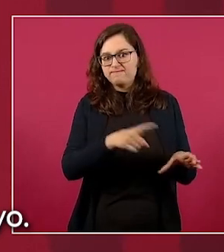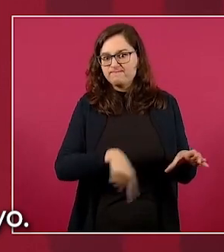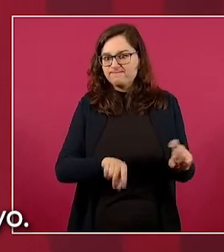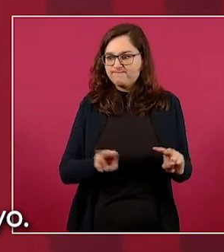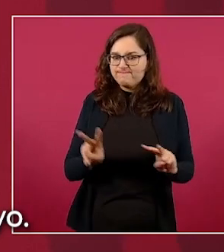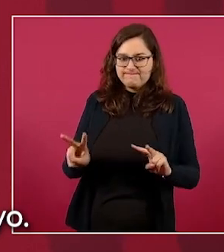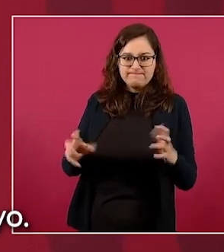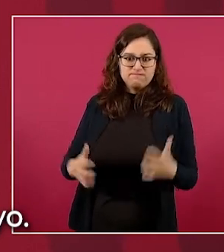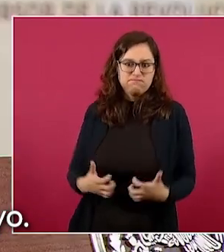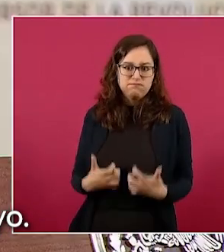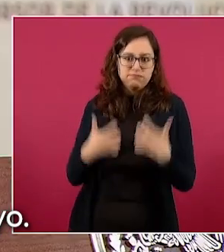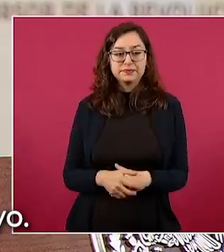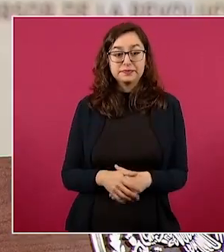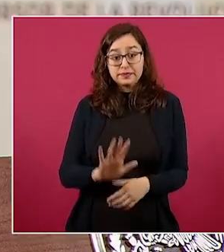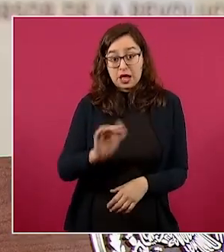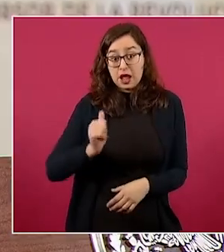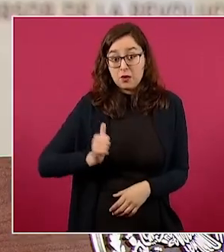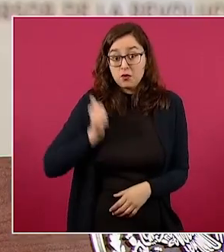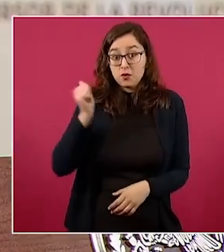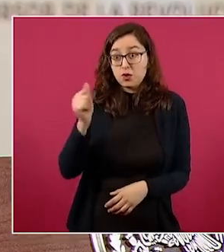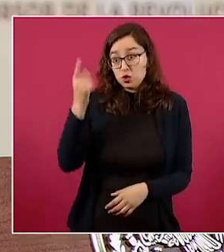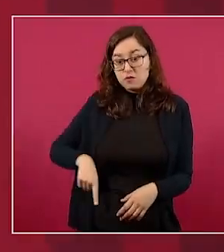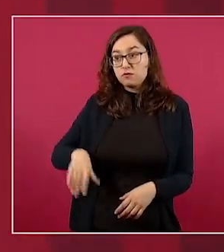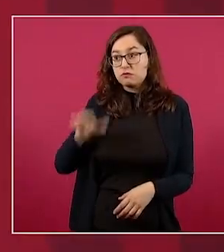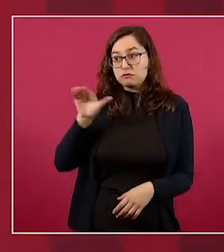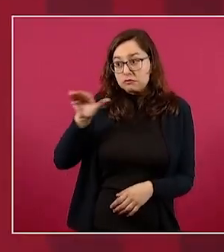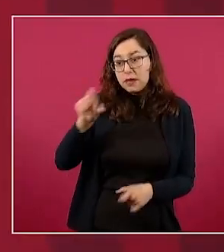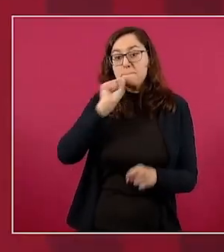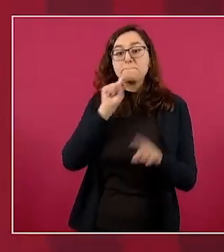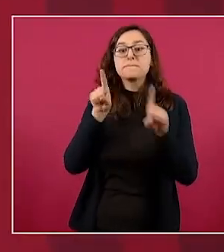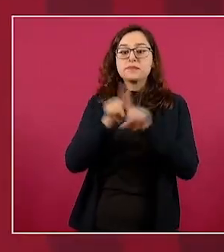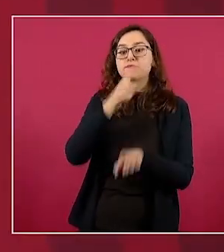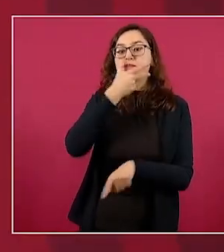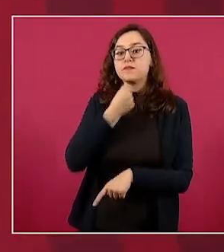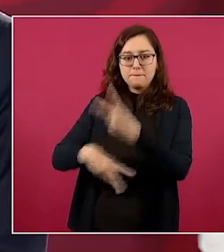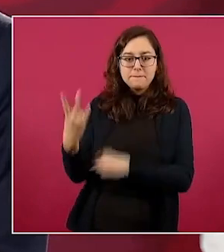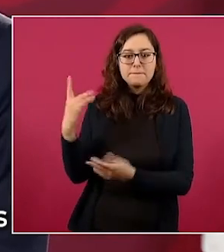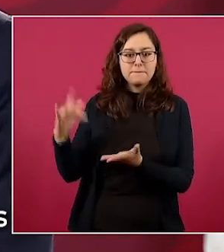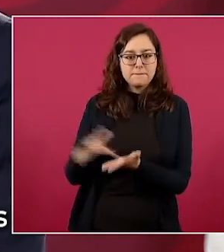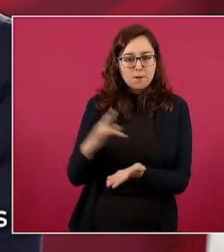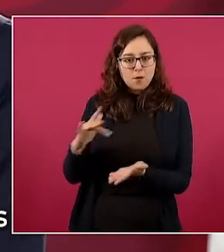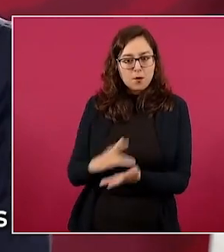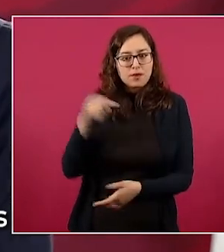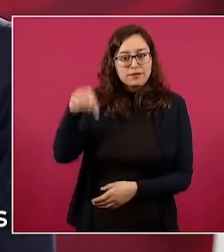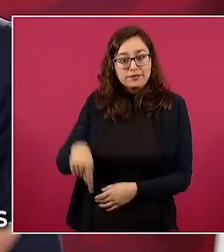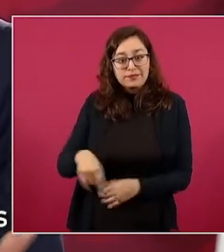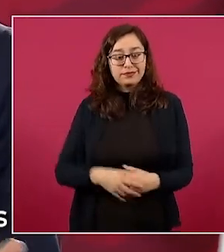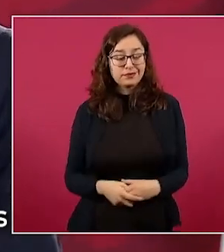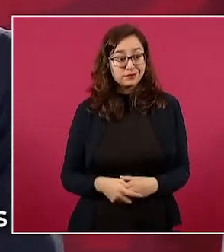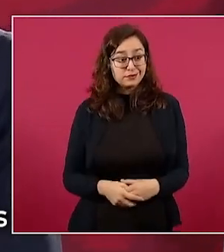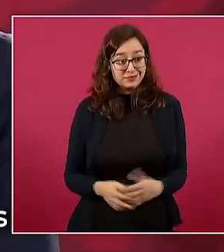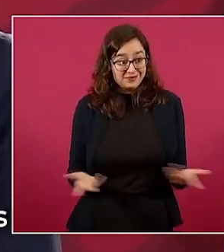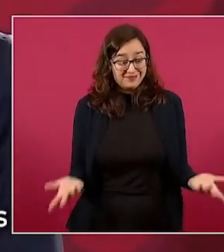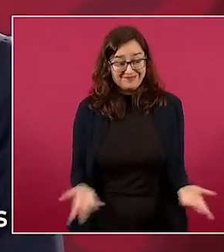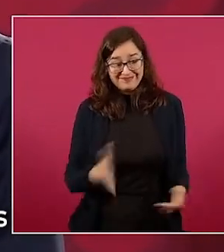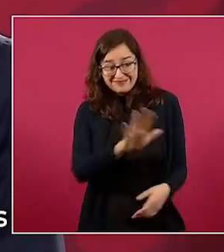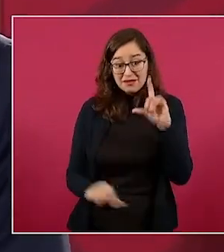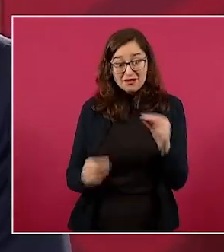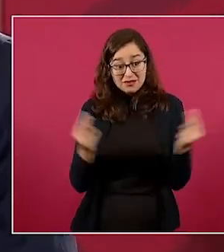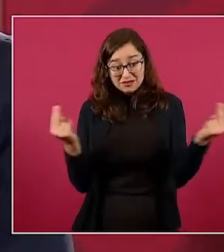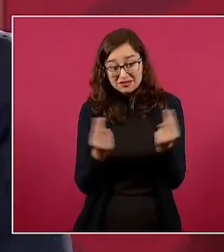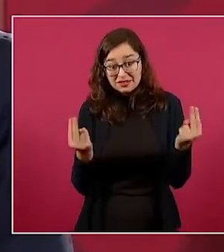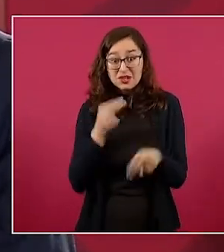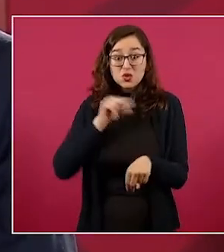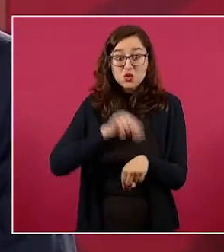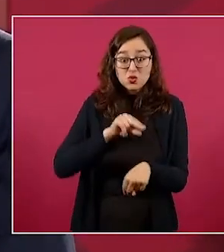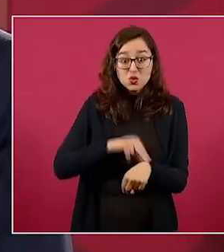gobierno de Cuba por su apoyo, pero ojalá y comprendan de que necesitamos los médicos